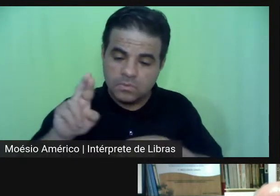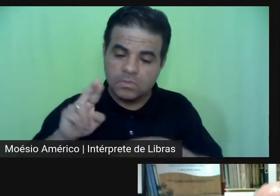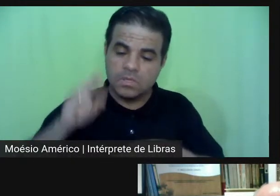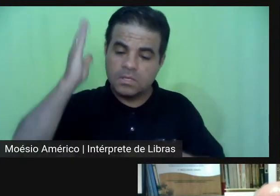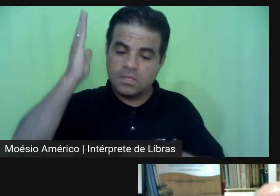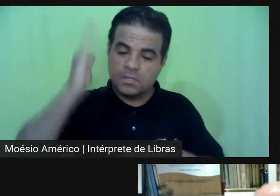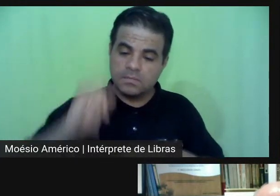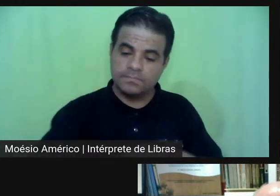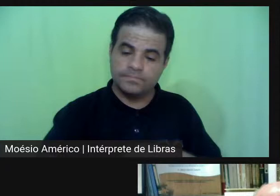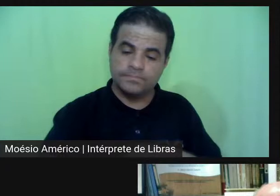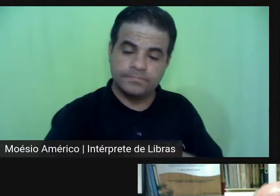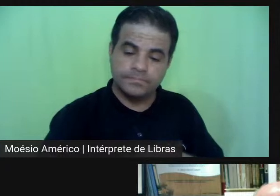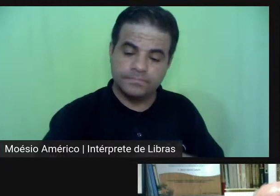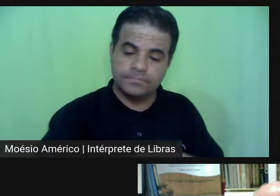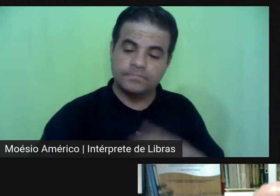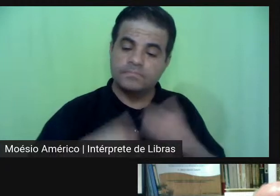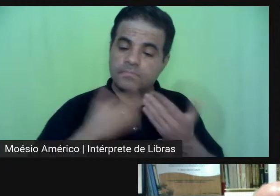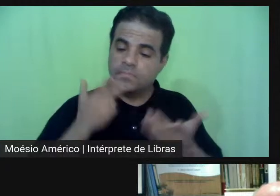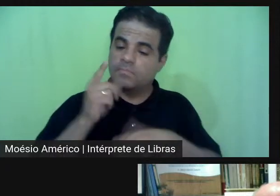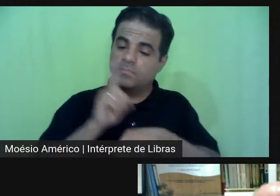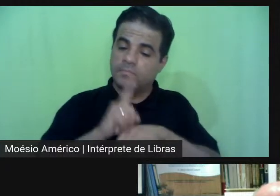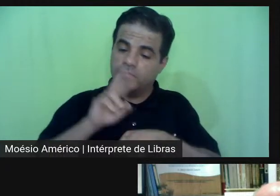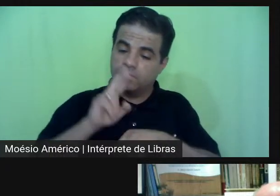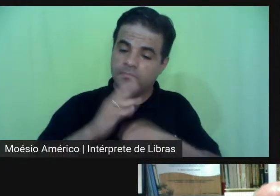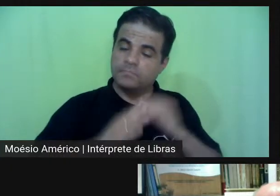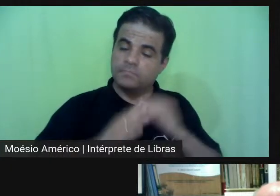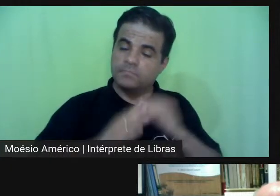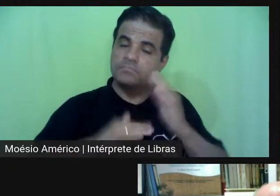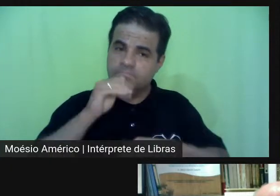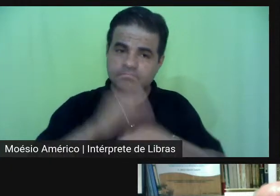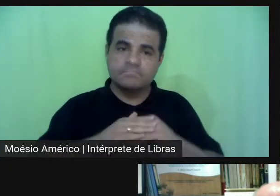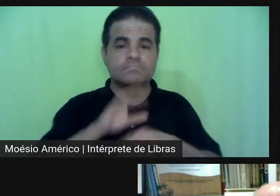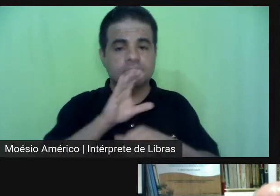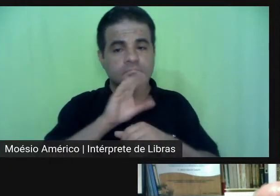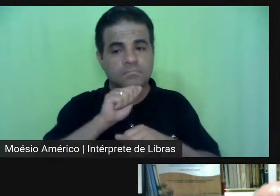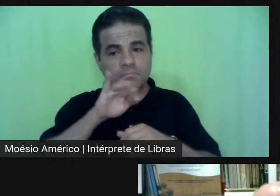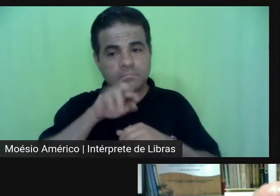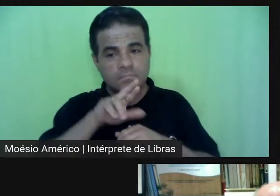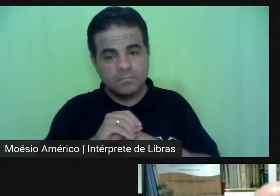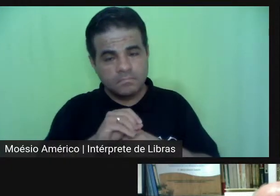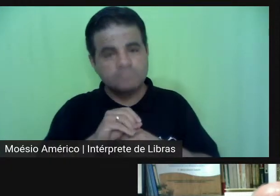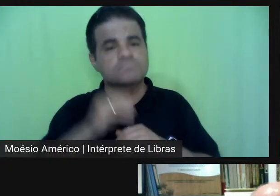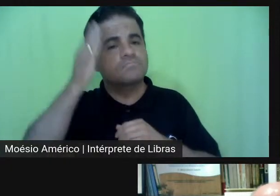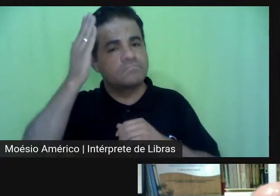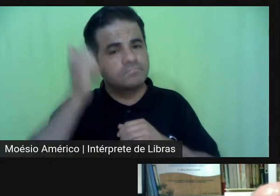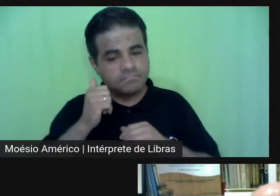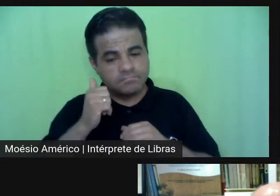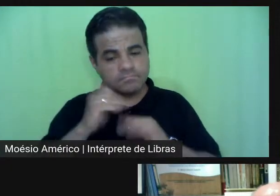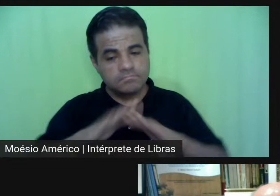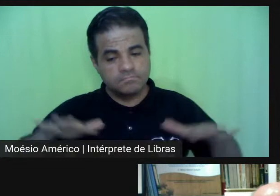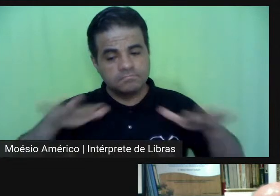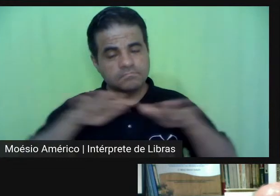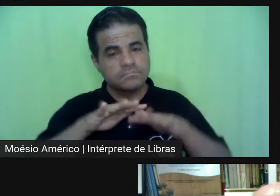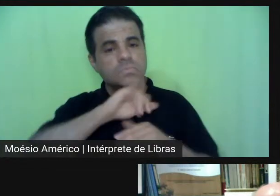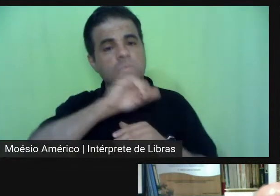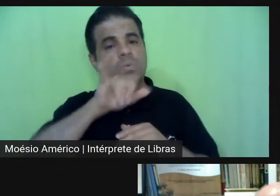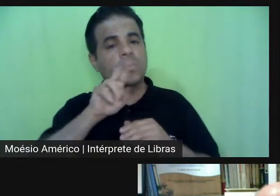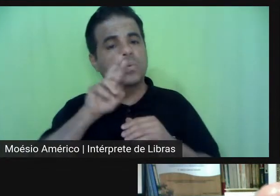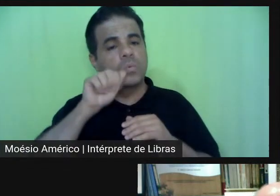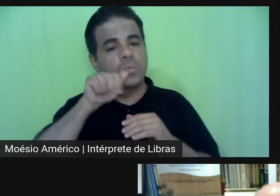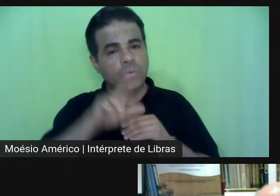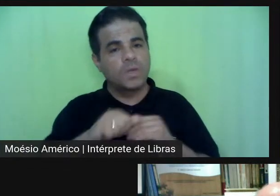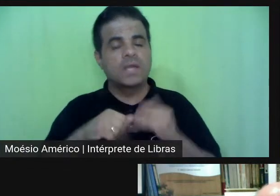y formado en filosofía de la universidad del claustro de sor juana en la